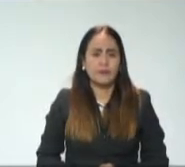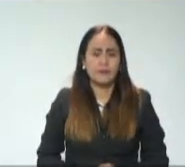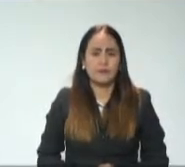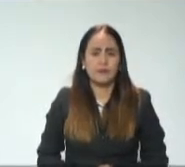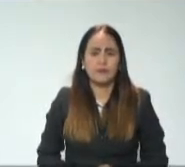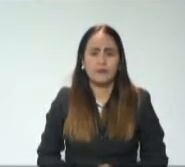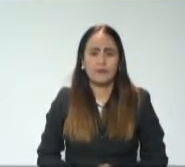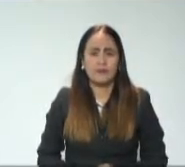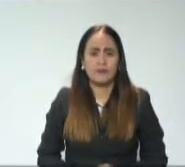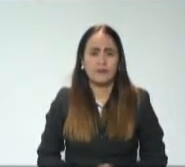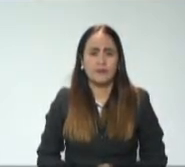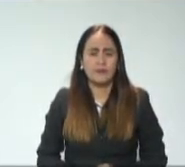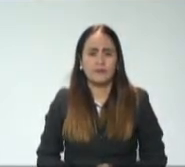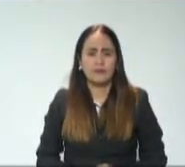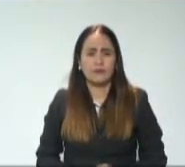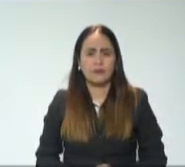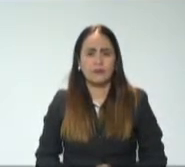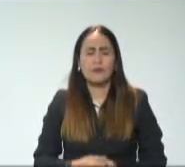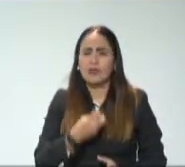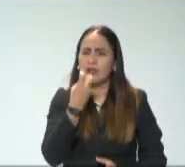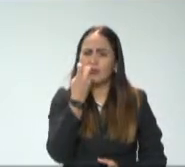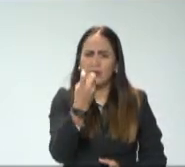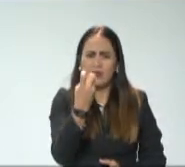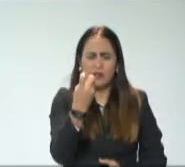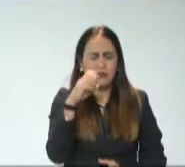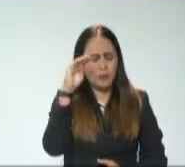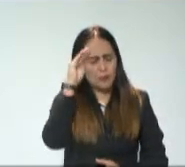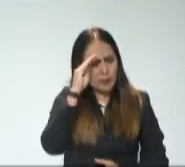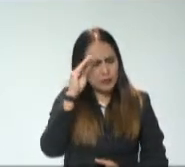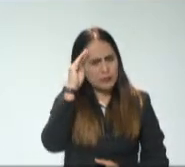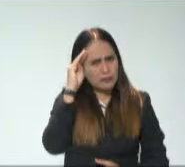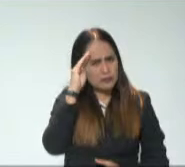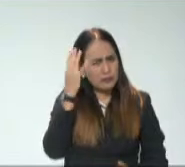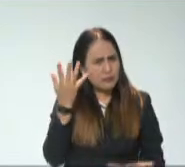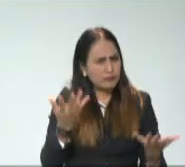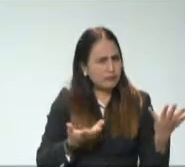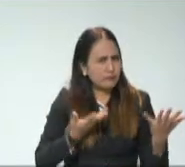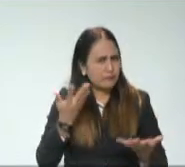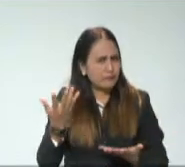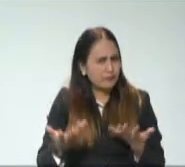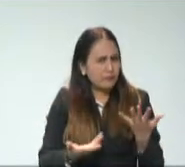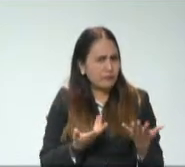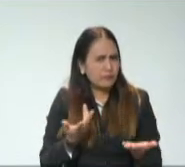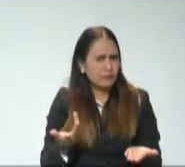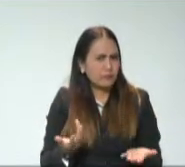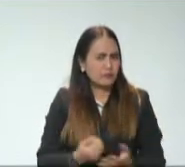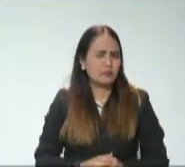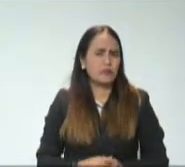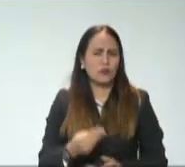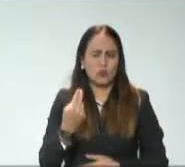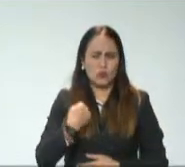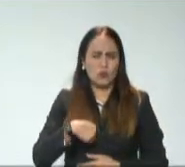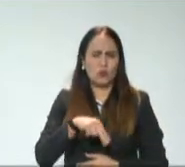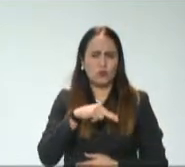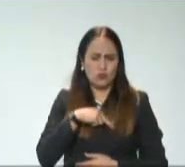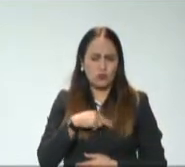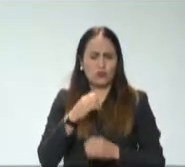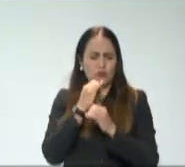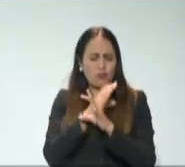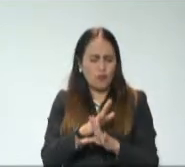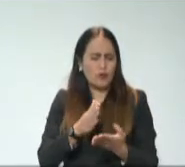ese eh pensamiento de Bueno pues hasta dónde permitimos ese